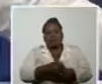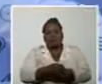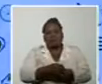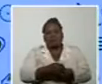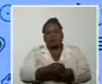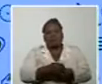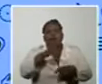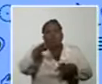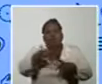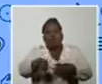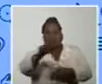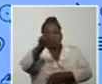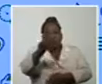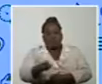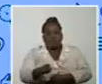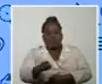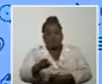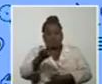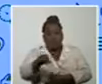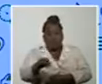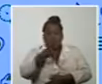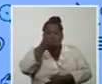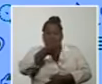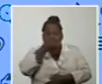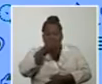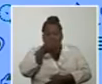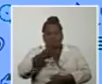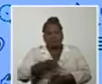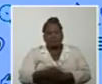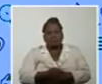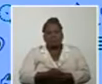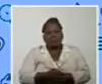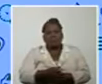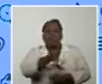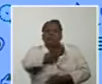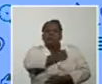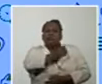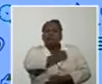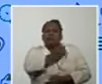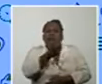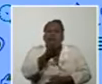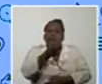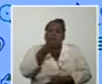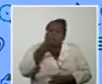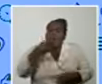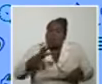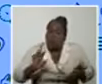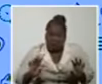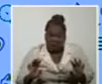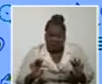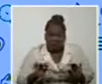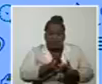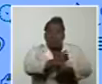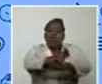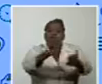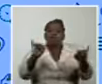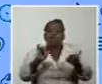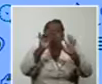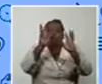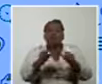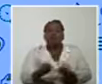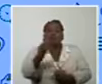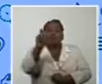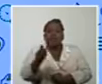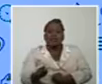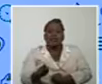Otro usuario de redes sociales comenta lo siguiente: quisiera, de ser posible, informaran el número de personas en